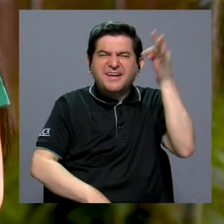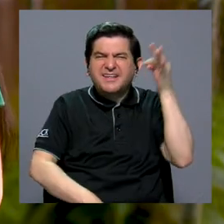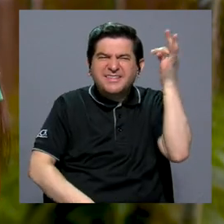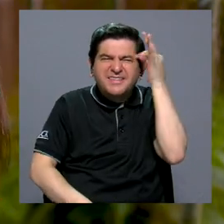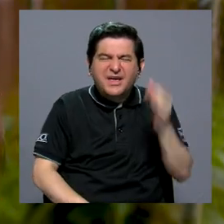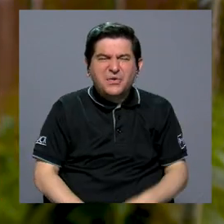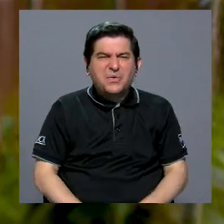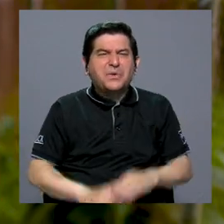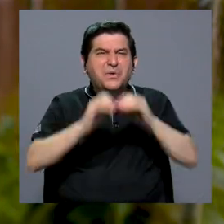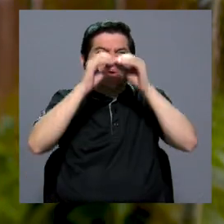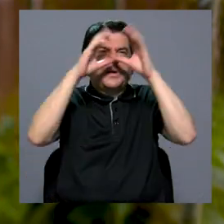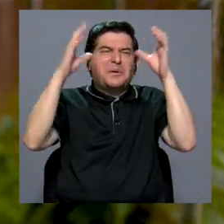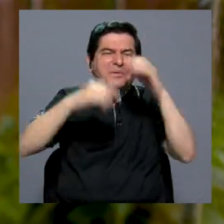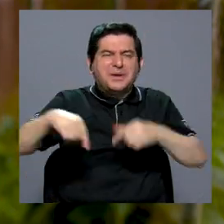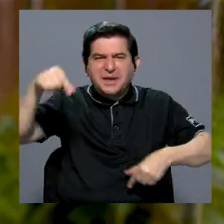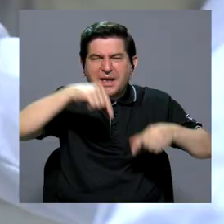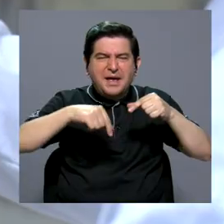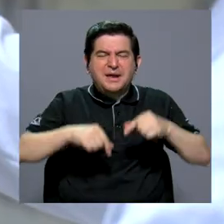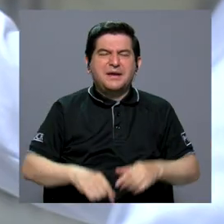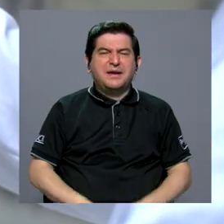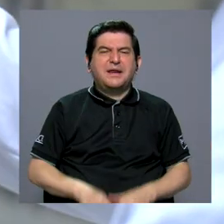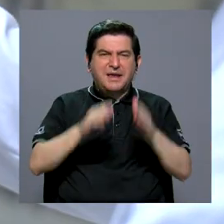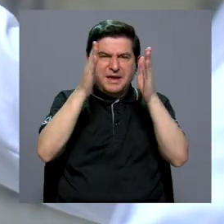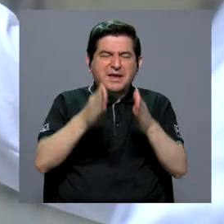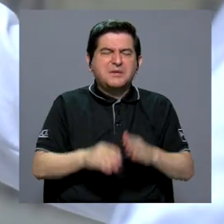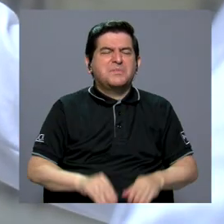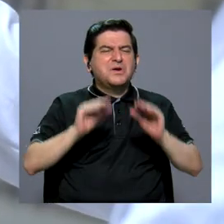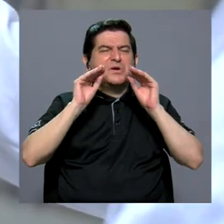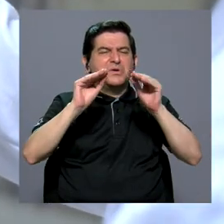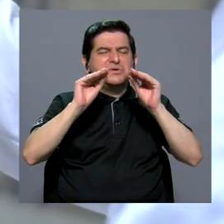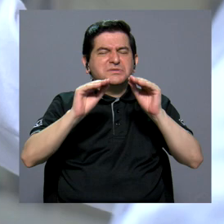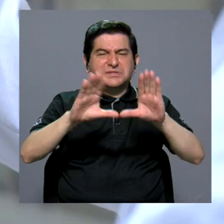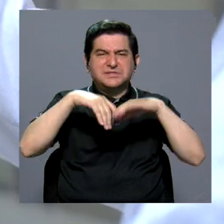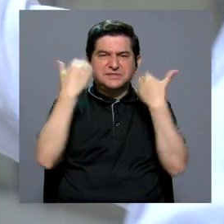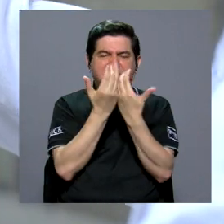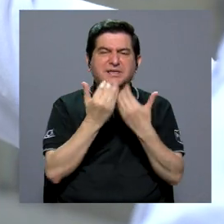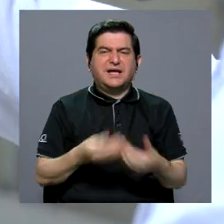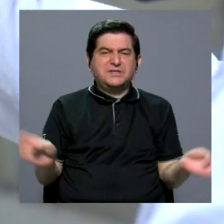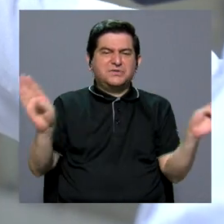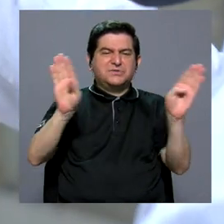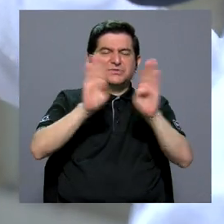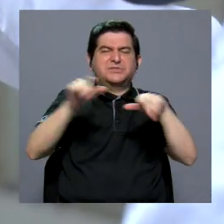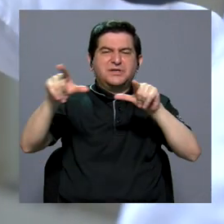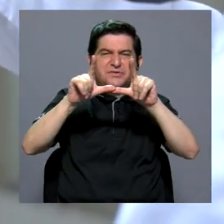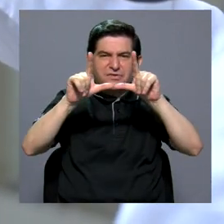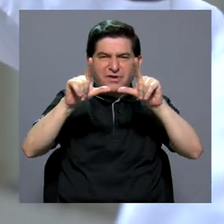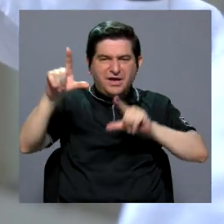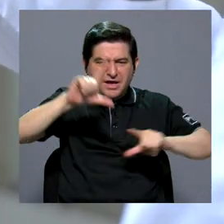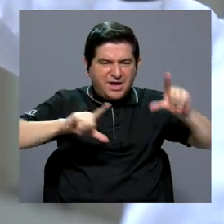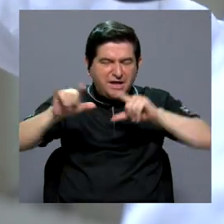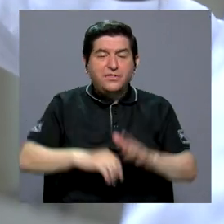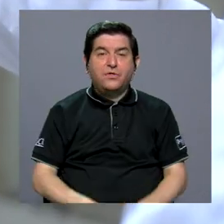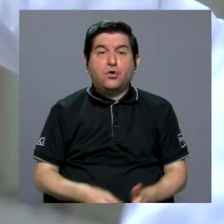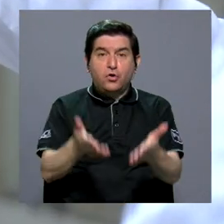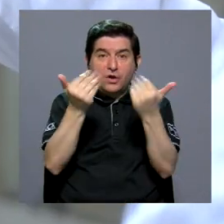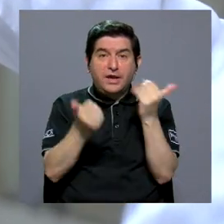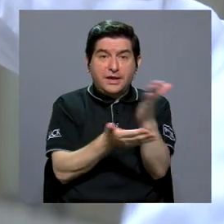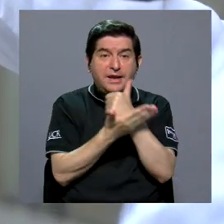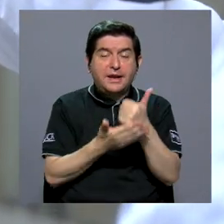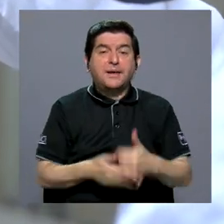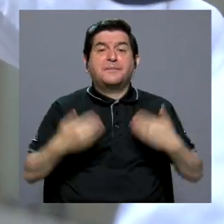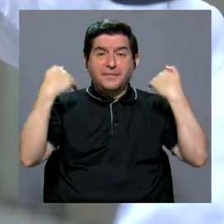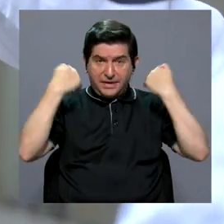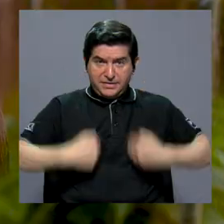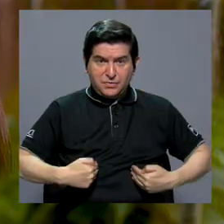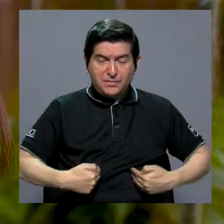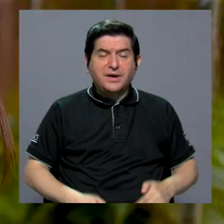muy teórica. Se imagina a los químicos dando clases encerrados en un laboratorio, ¿verdad? Y también queremos rescatar un poco esta